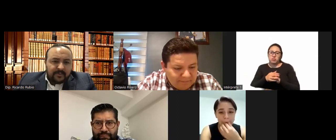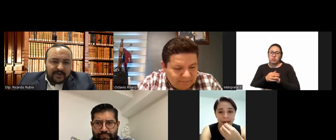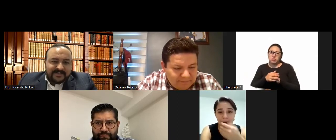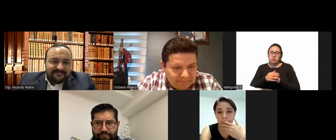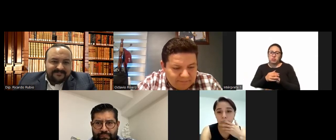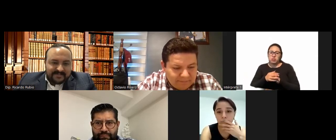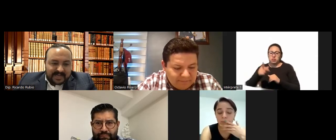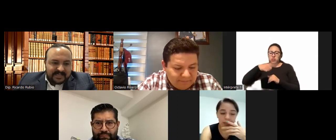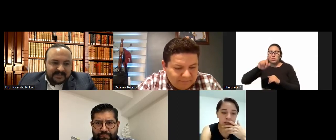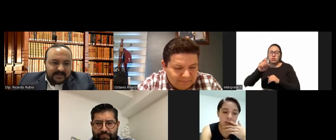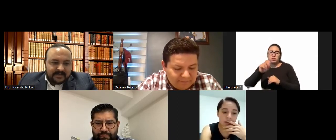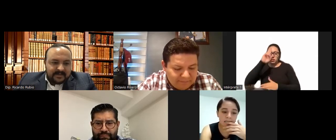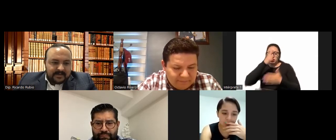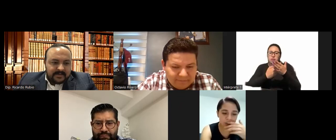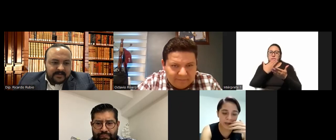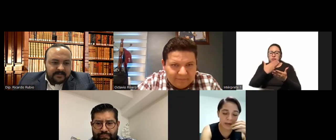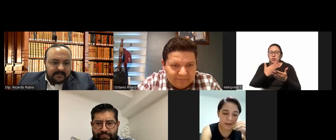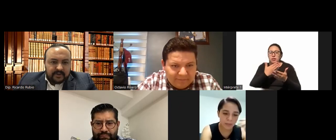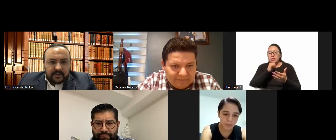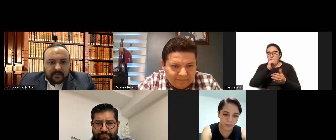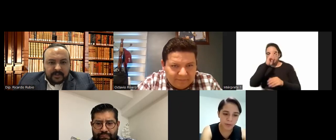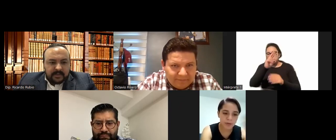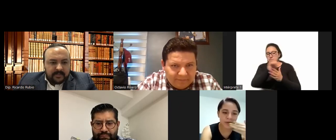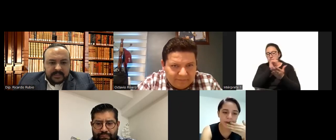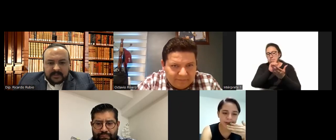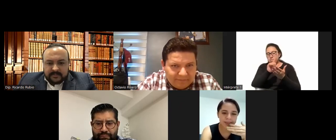las alusiones. Gracias. Procedo.